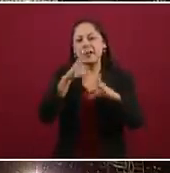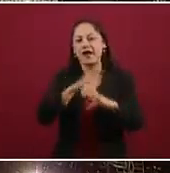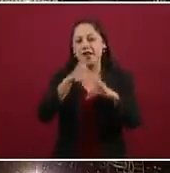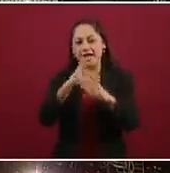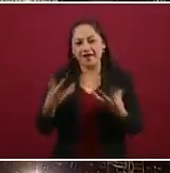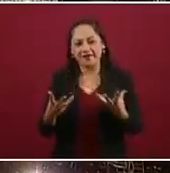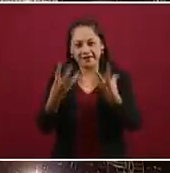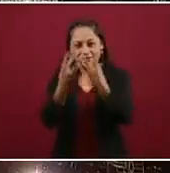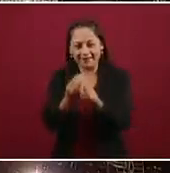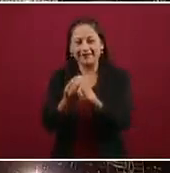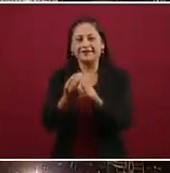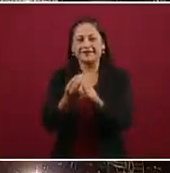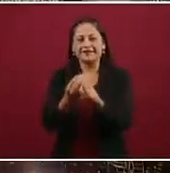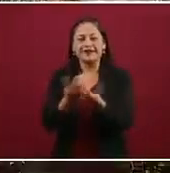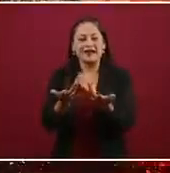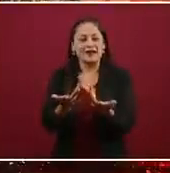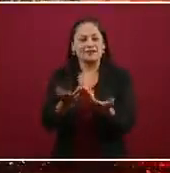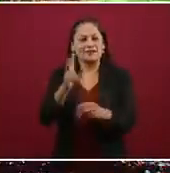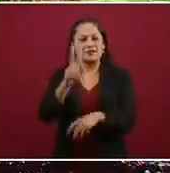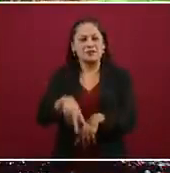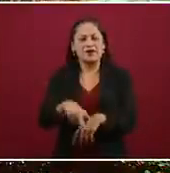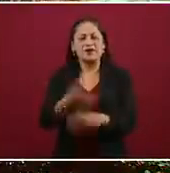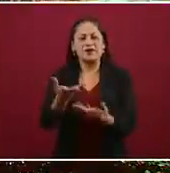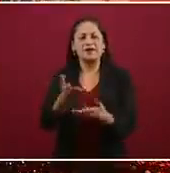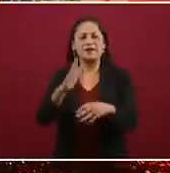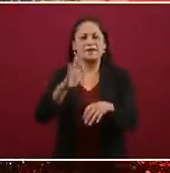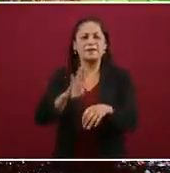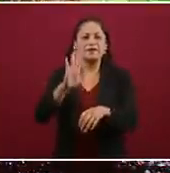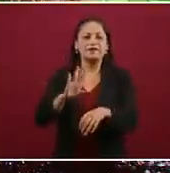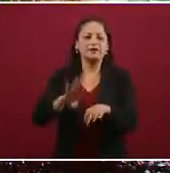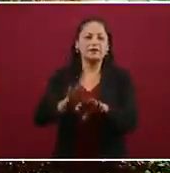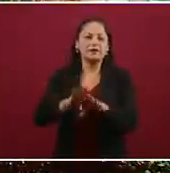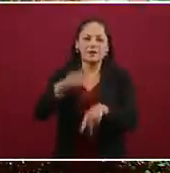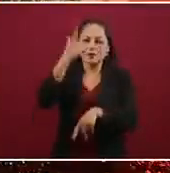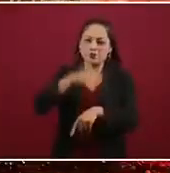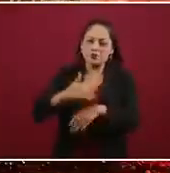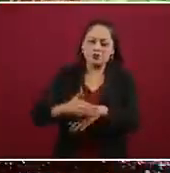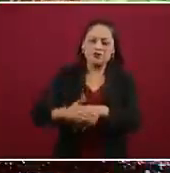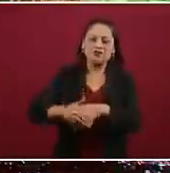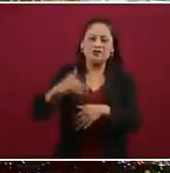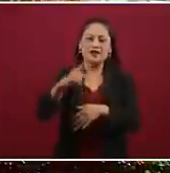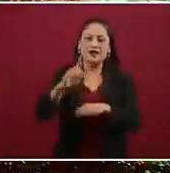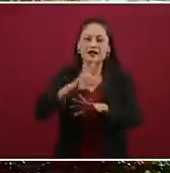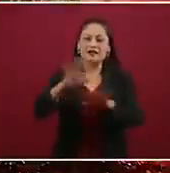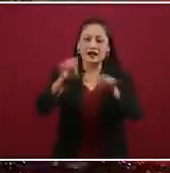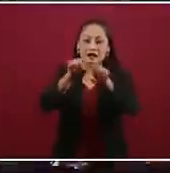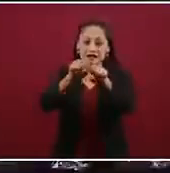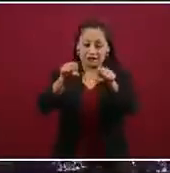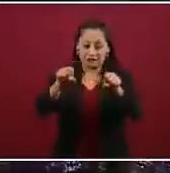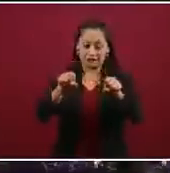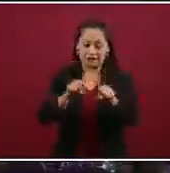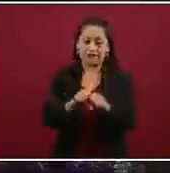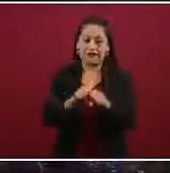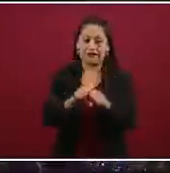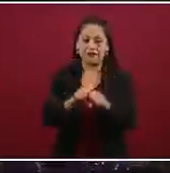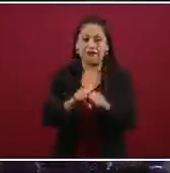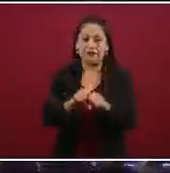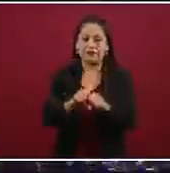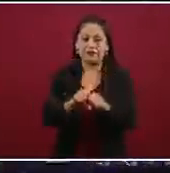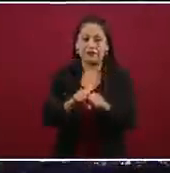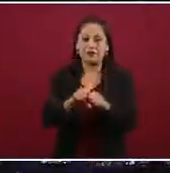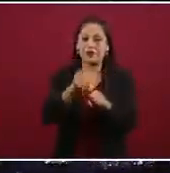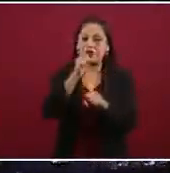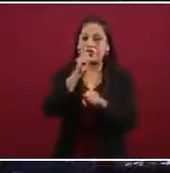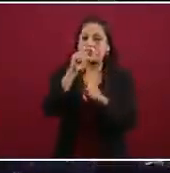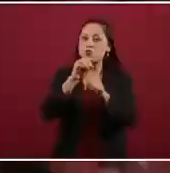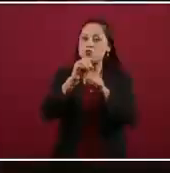también diferente que va haciendo que la noche avance, que es que ya se iluminó el salón del que está precisamente